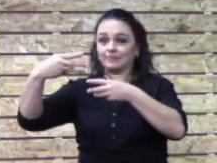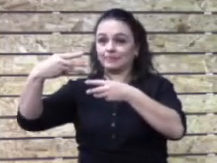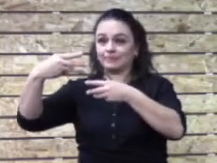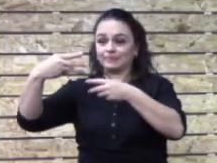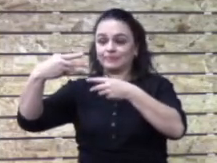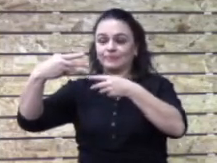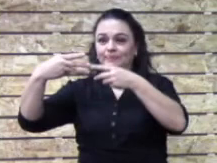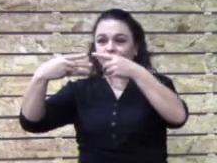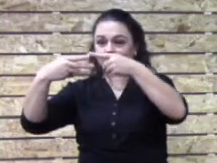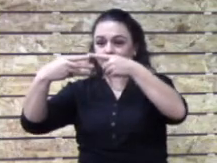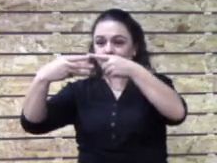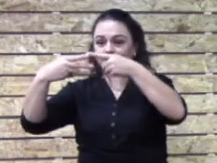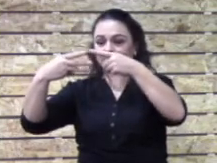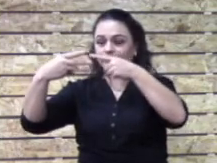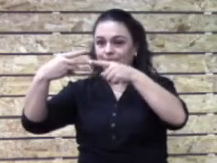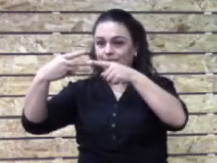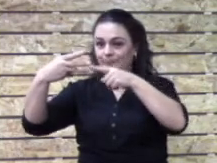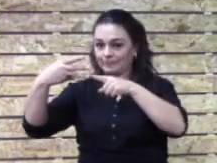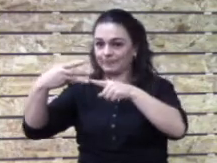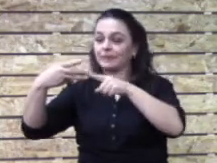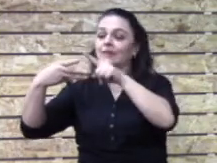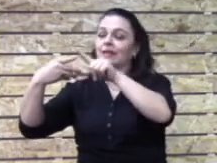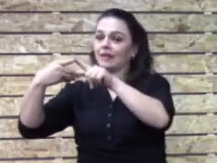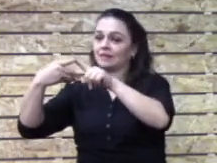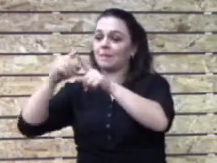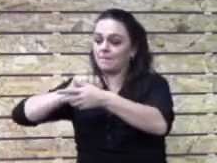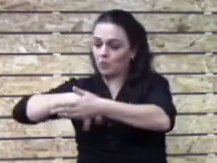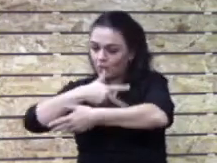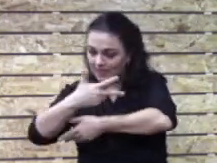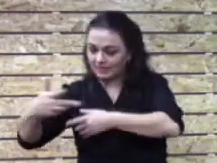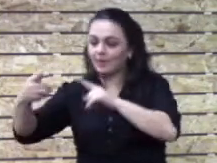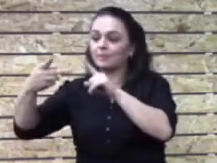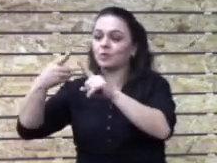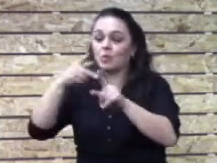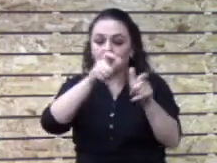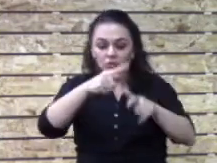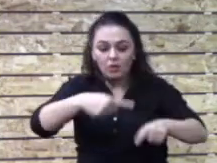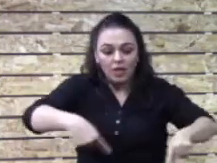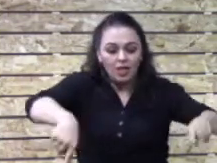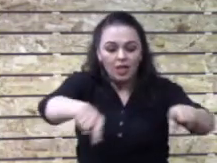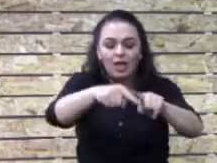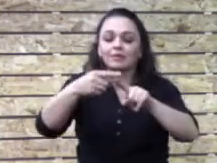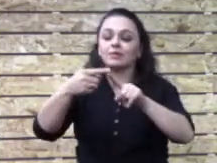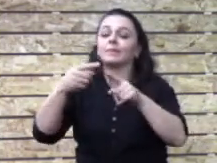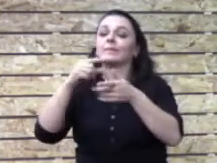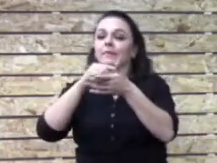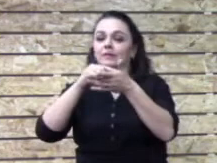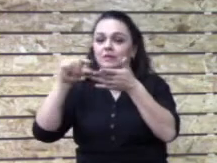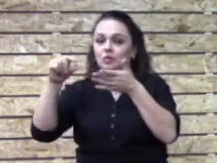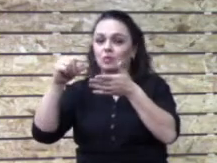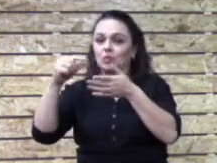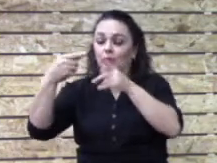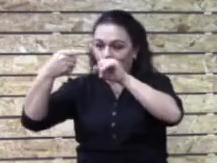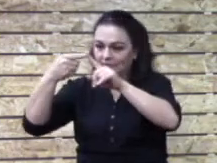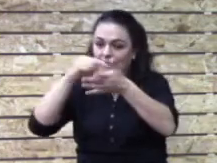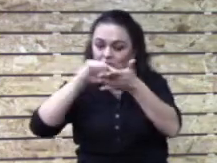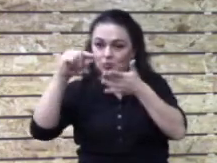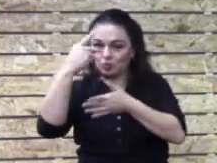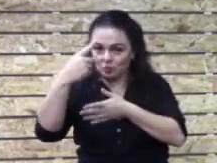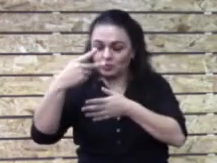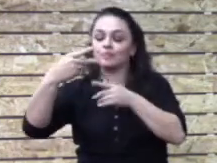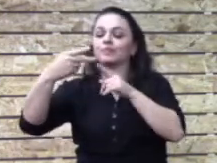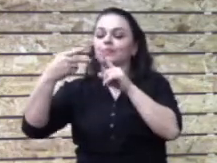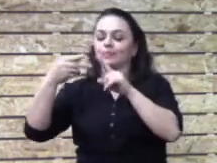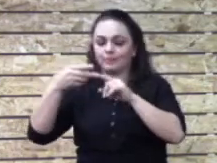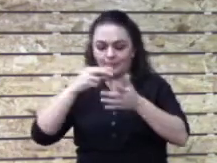el poeta, verso 2, el segundo es el pueblo, verso 3 al verso 14, al verso 13,